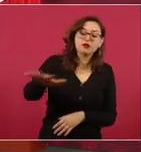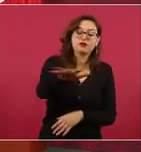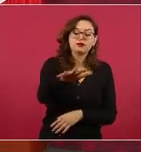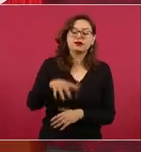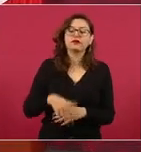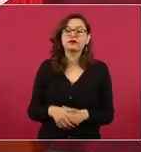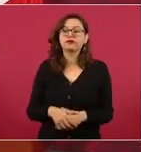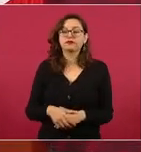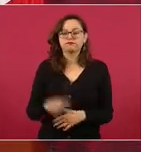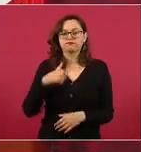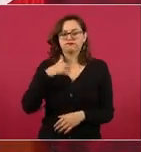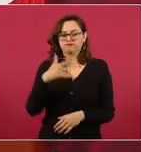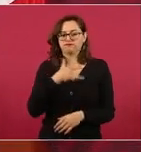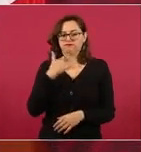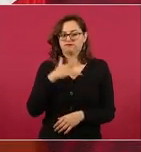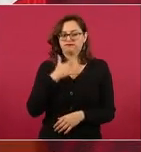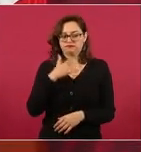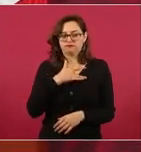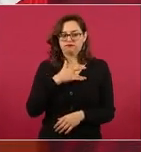celebro